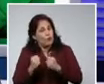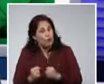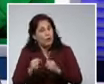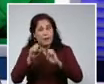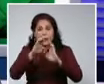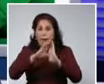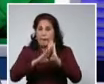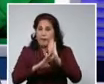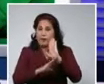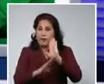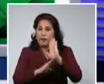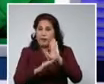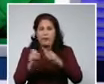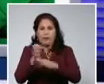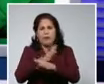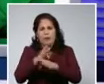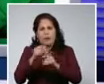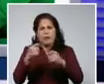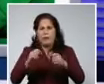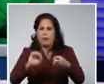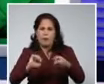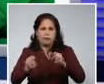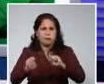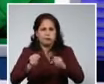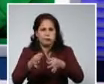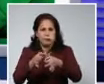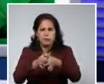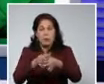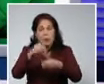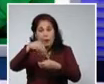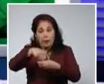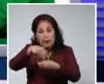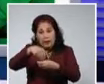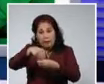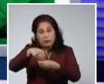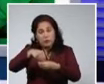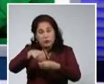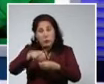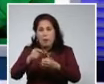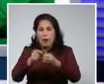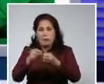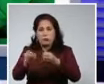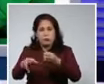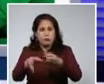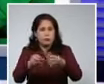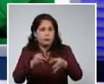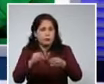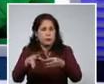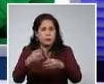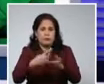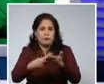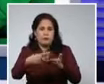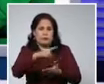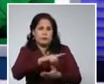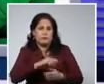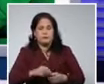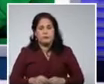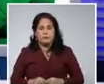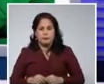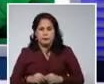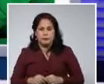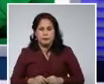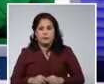medidas, pero indiscutiblemente tienen una transmisión importante desde hace varios días. Con